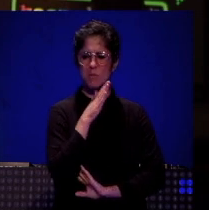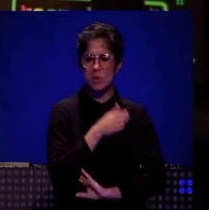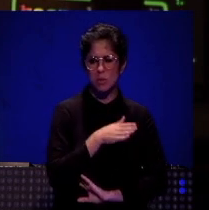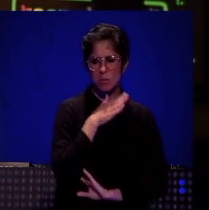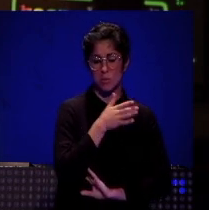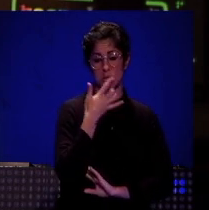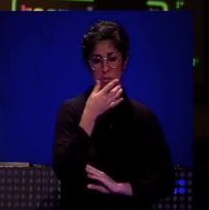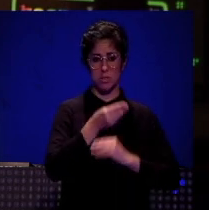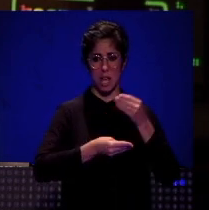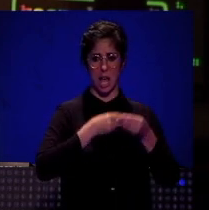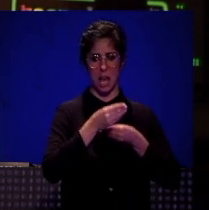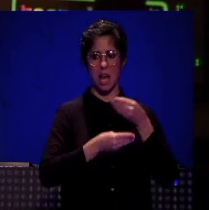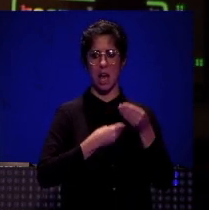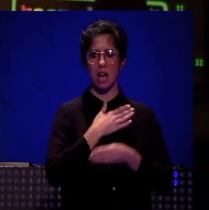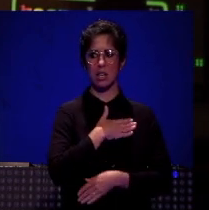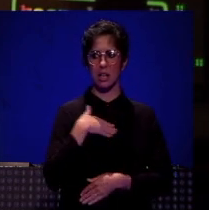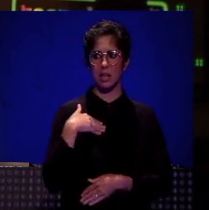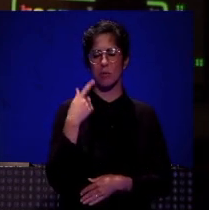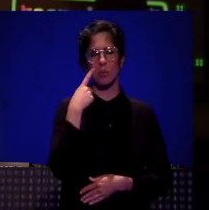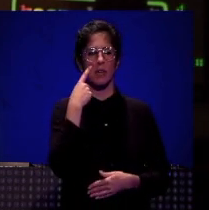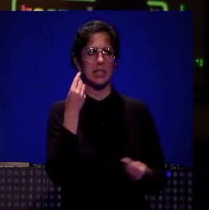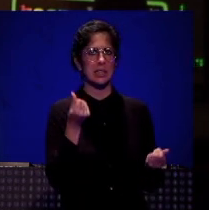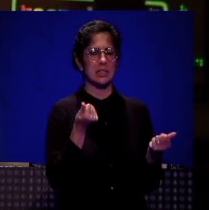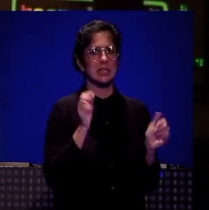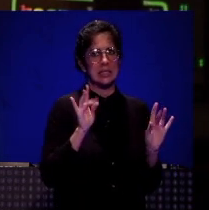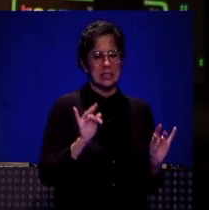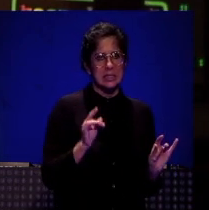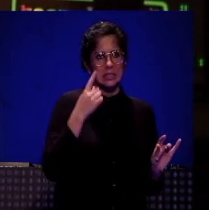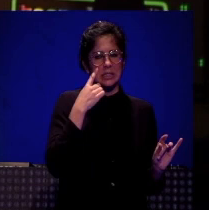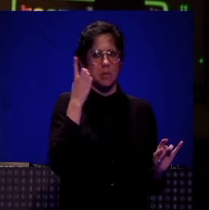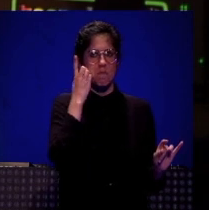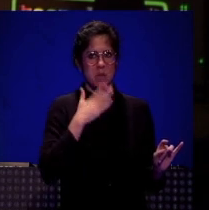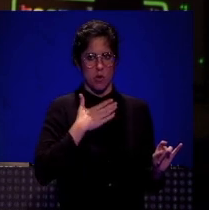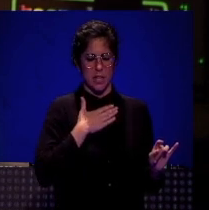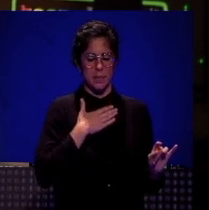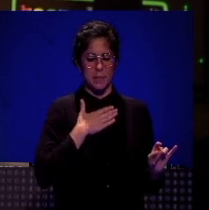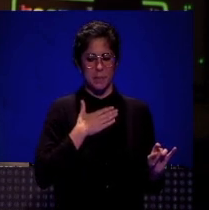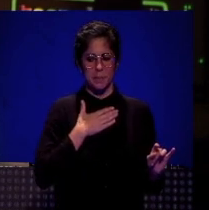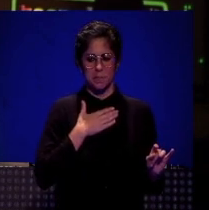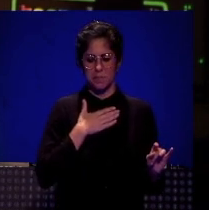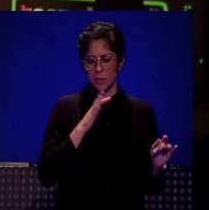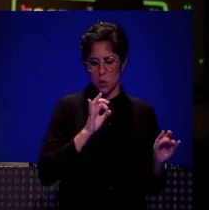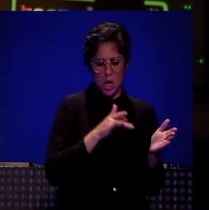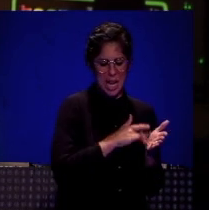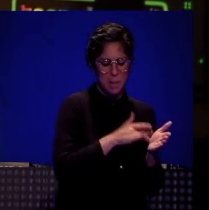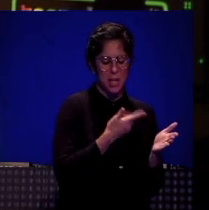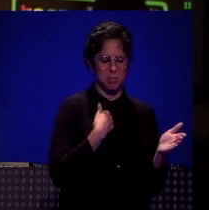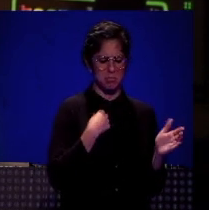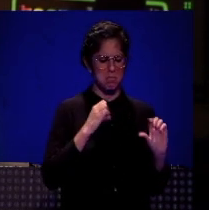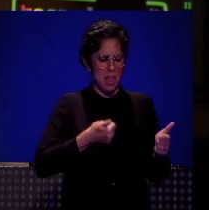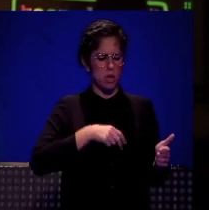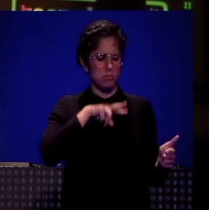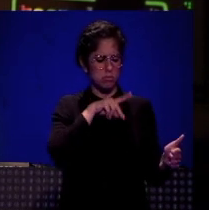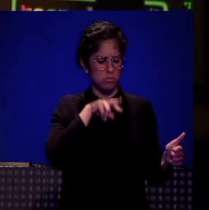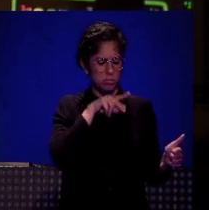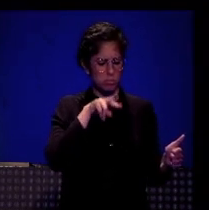un podcast podría mi teléfono mi ipad y voy a empezar a hablar a